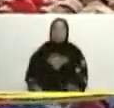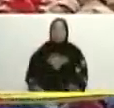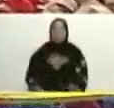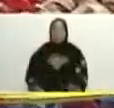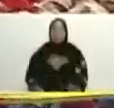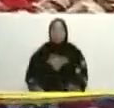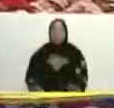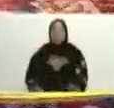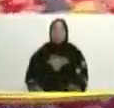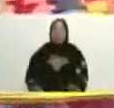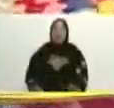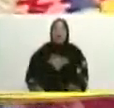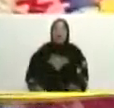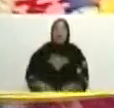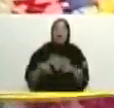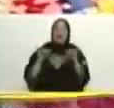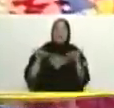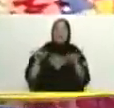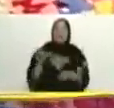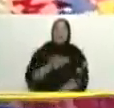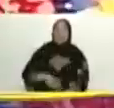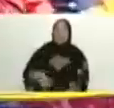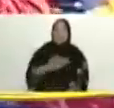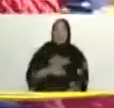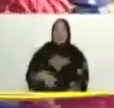que en esta misma plaza, aquí mismo en este sitio,